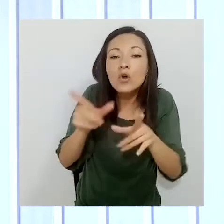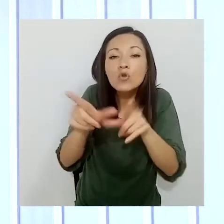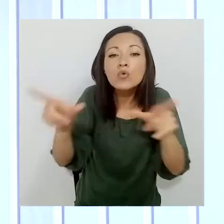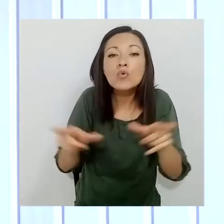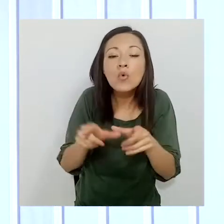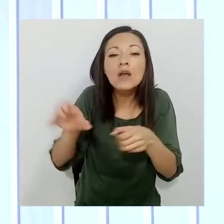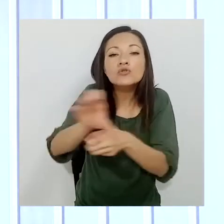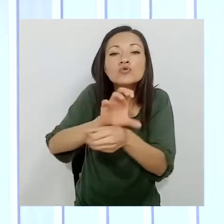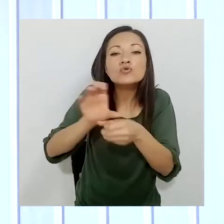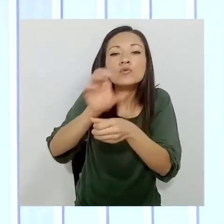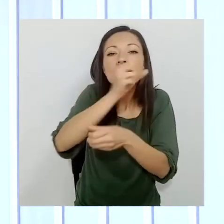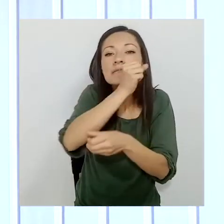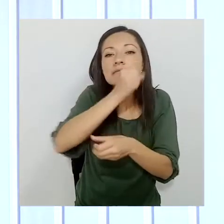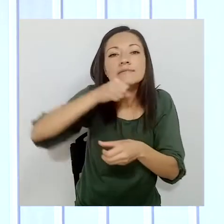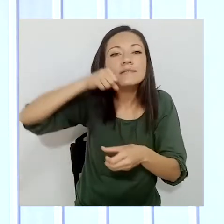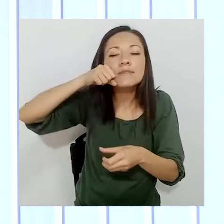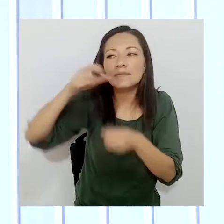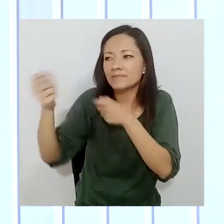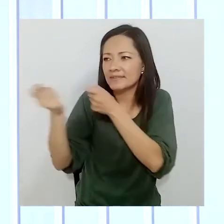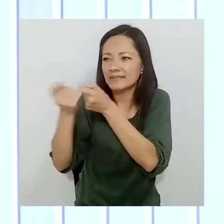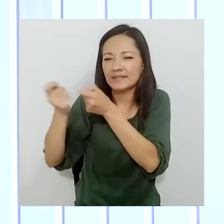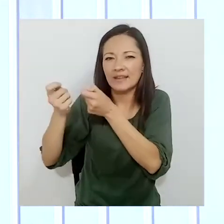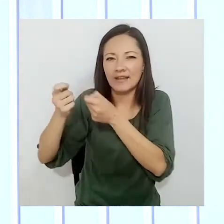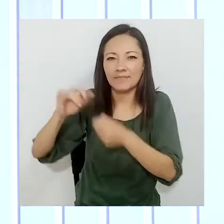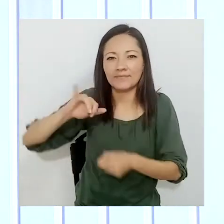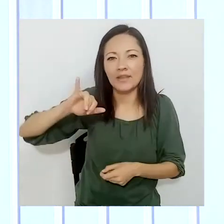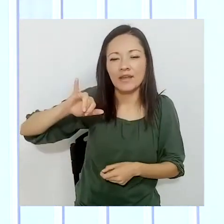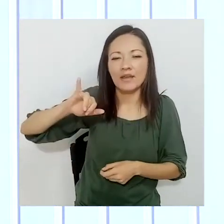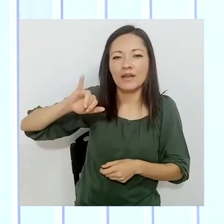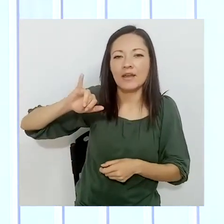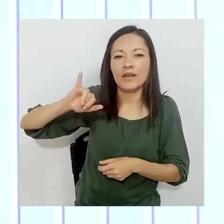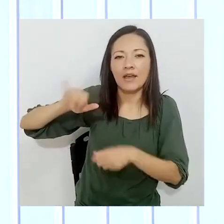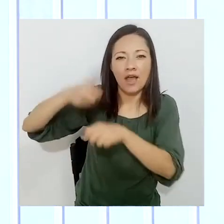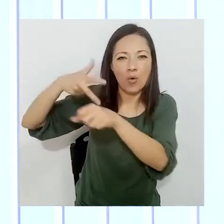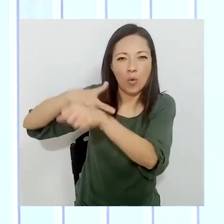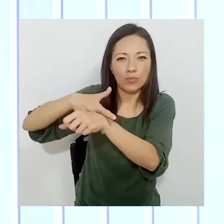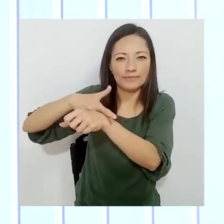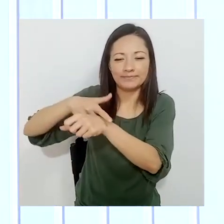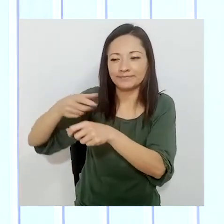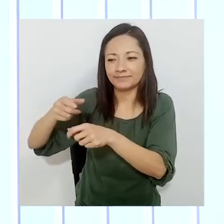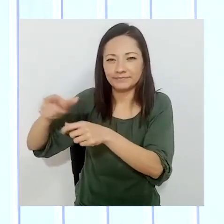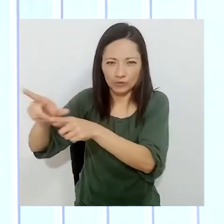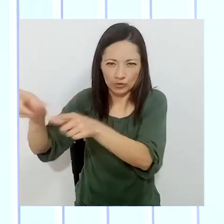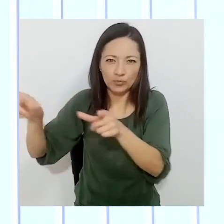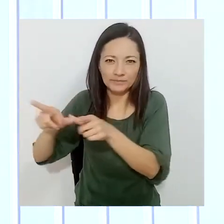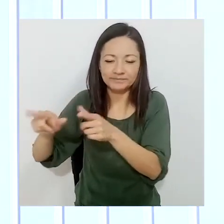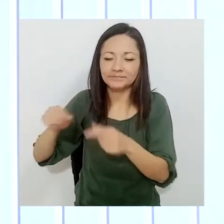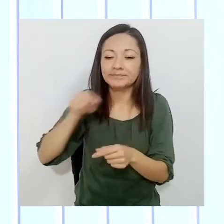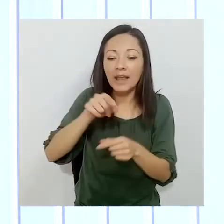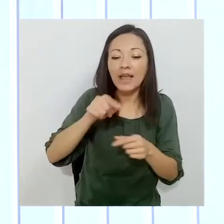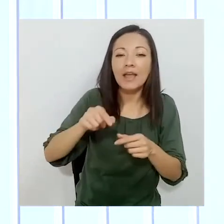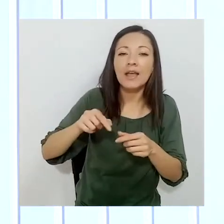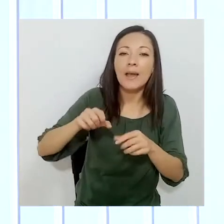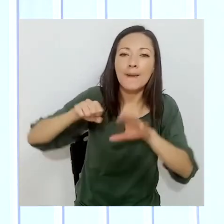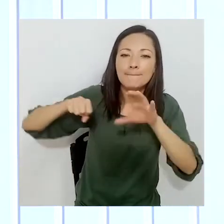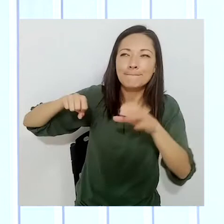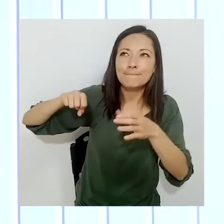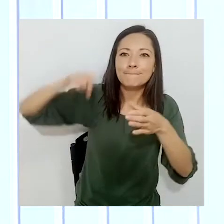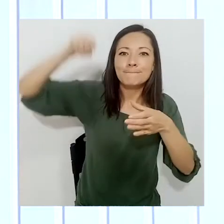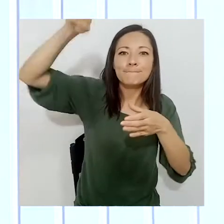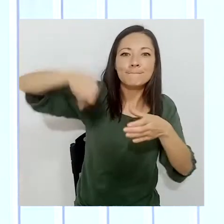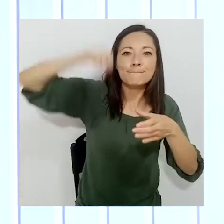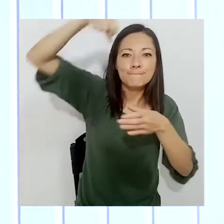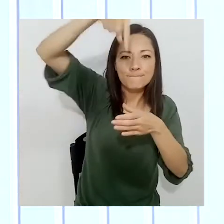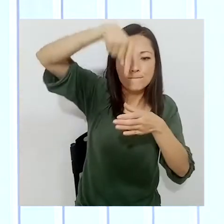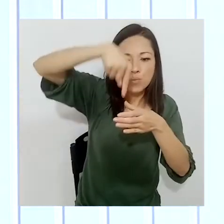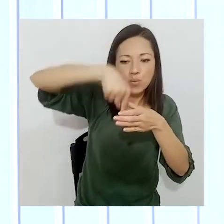llamada Sicar, junto a la heredad que Jacob dio a su hijo José. Y estaba allí el pozo de Jacob. Entonces